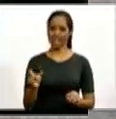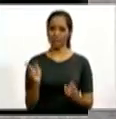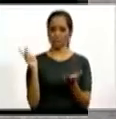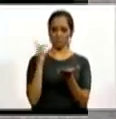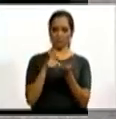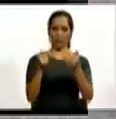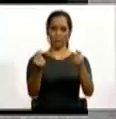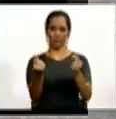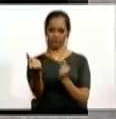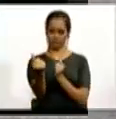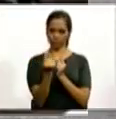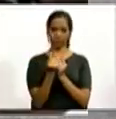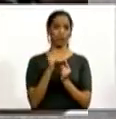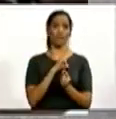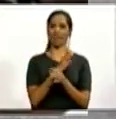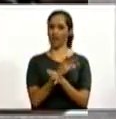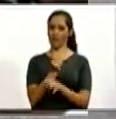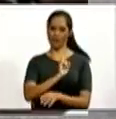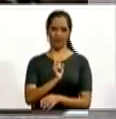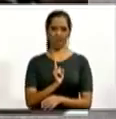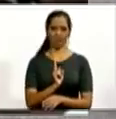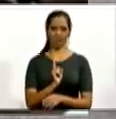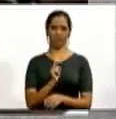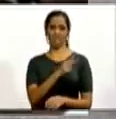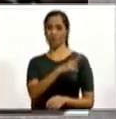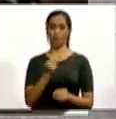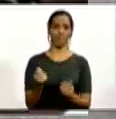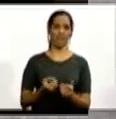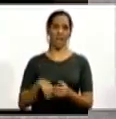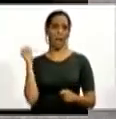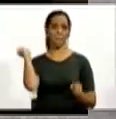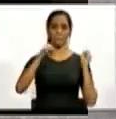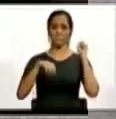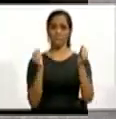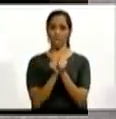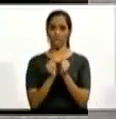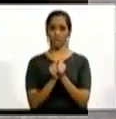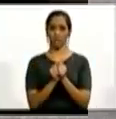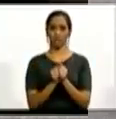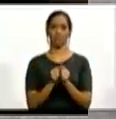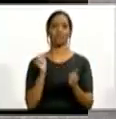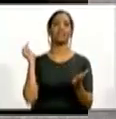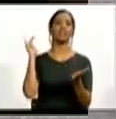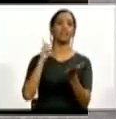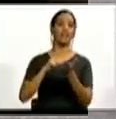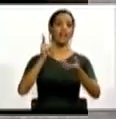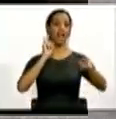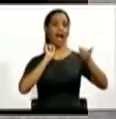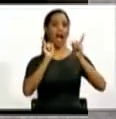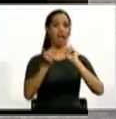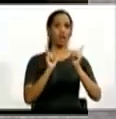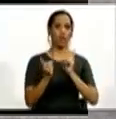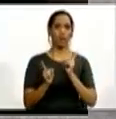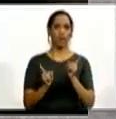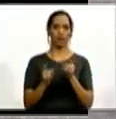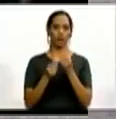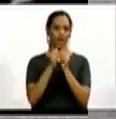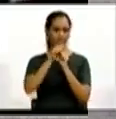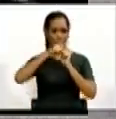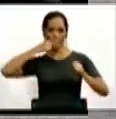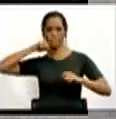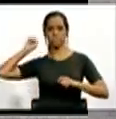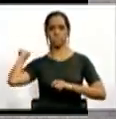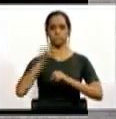acá, no va a venir a jugar. Y no va a venir a tirarnos piedras. Y vienen algunos con granadas.